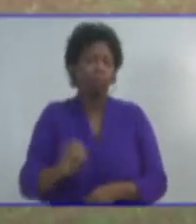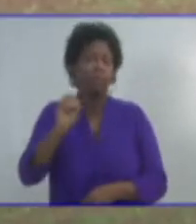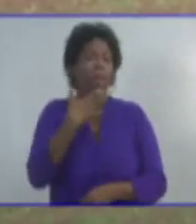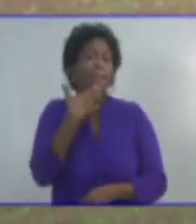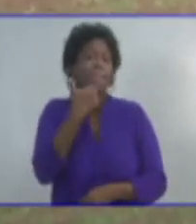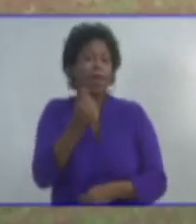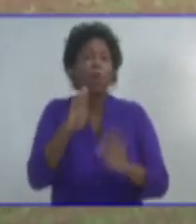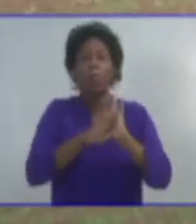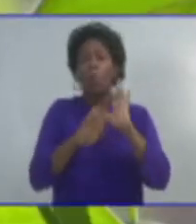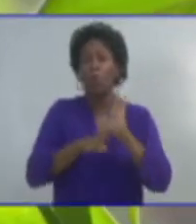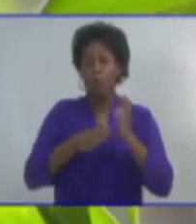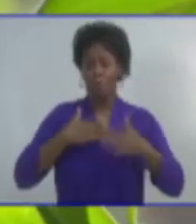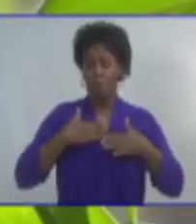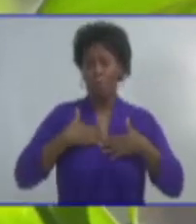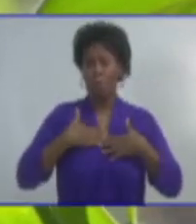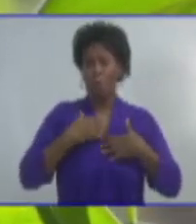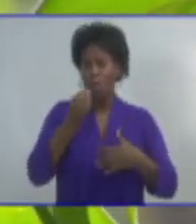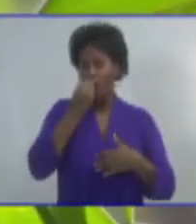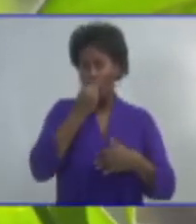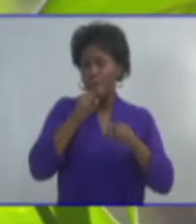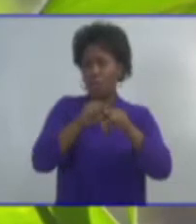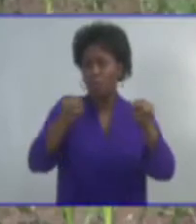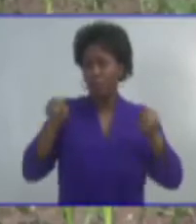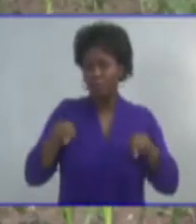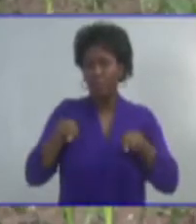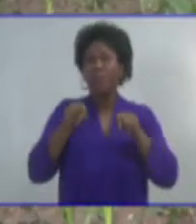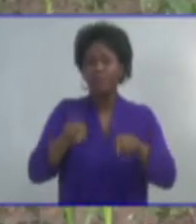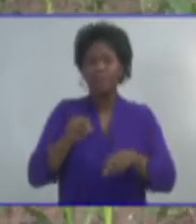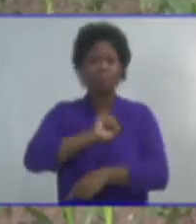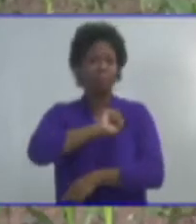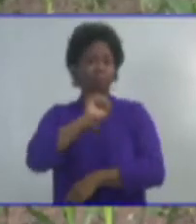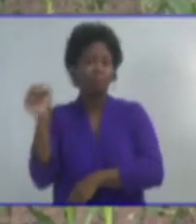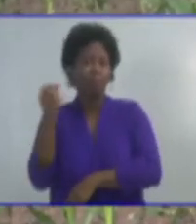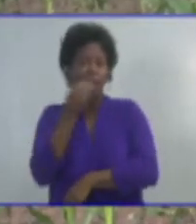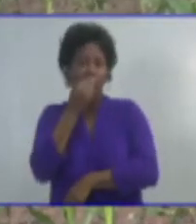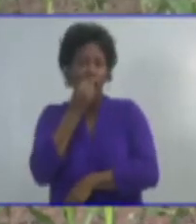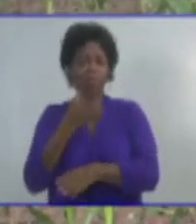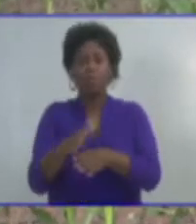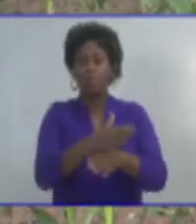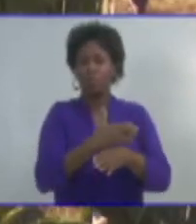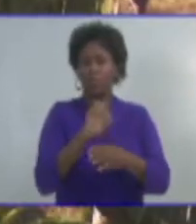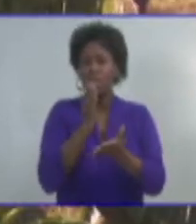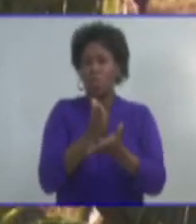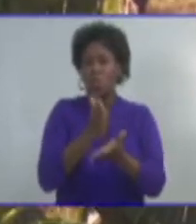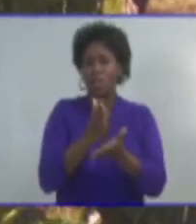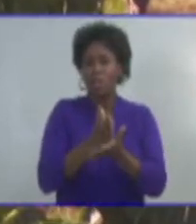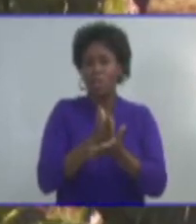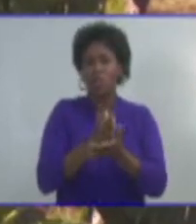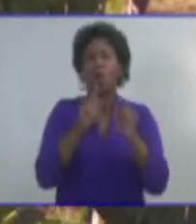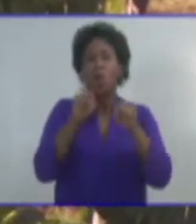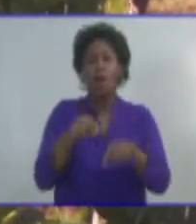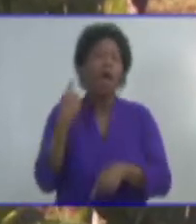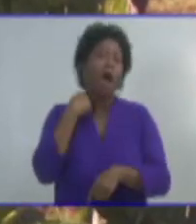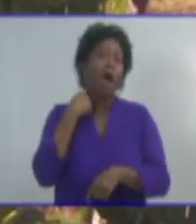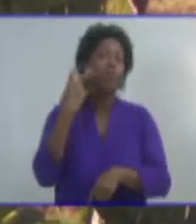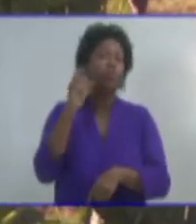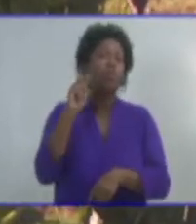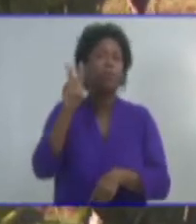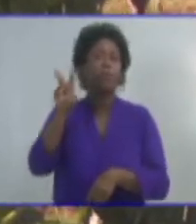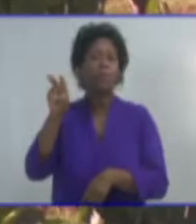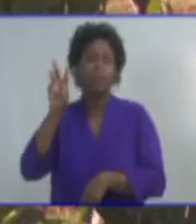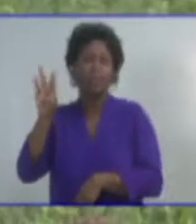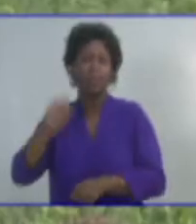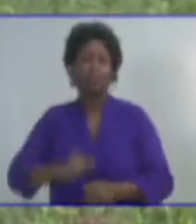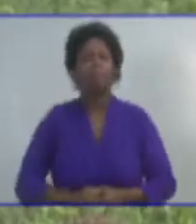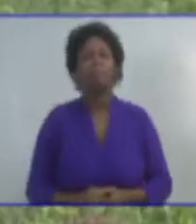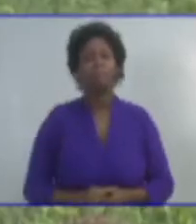del programa de autoabastecimiento municipal tendente al logro de la soberanía alimentaria y la educación nutricional para 2023. En ello,